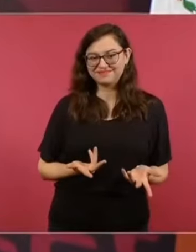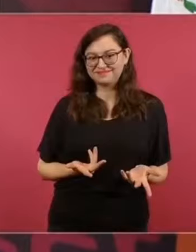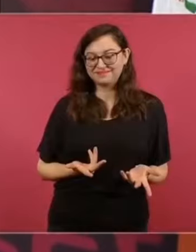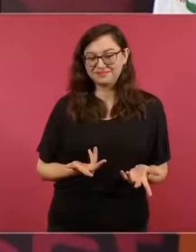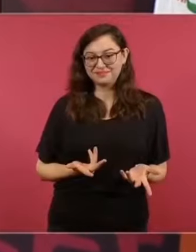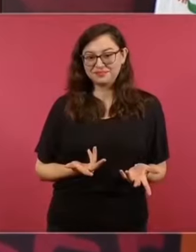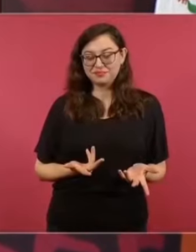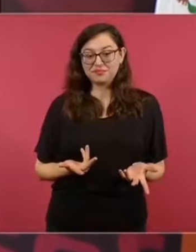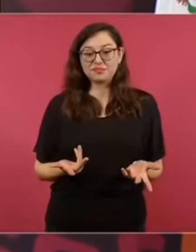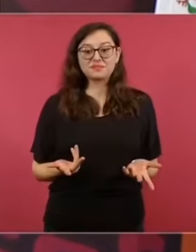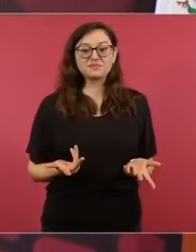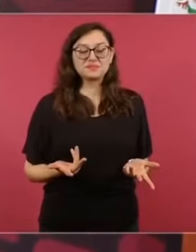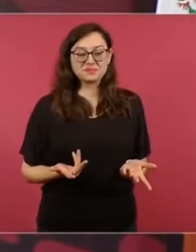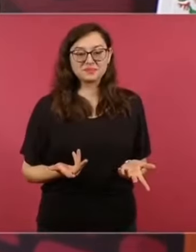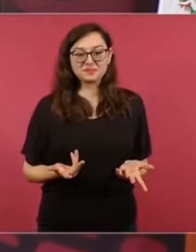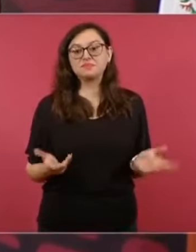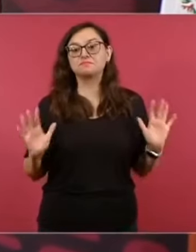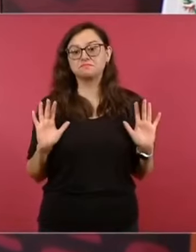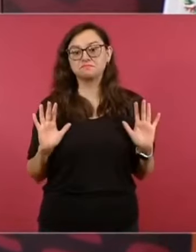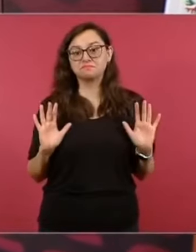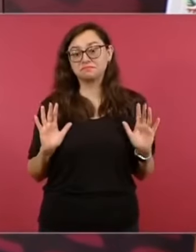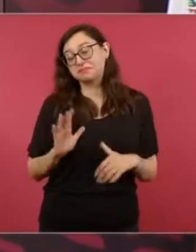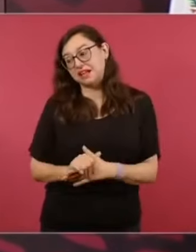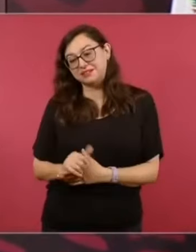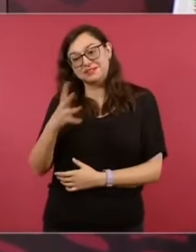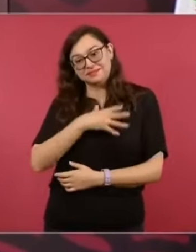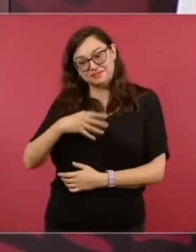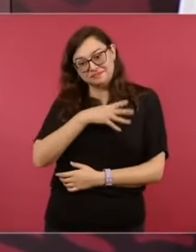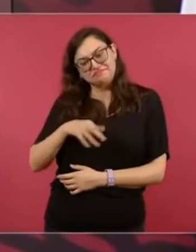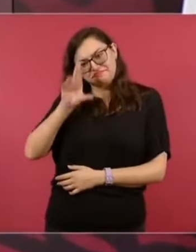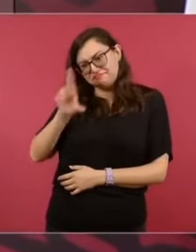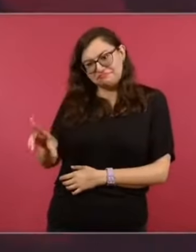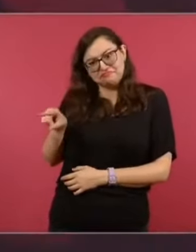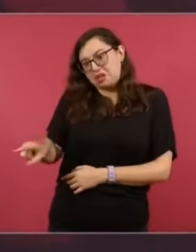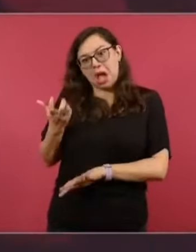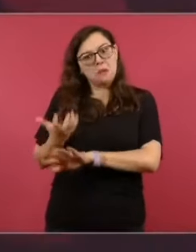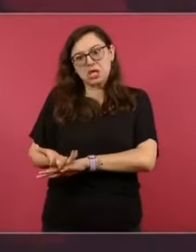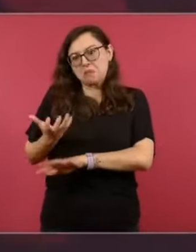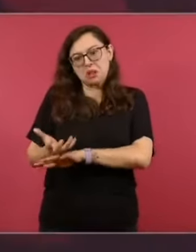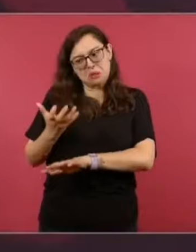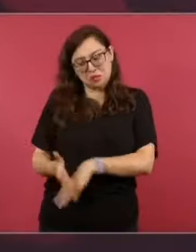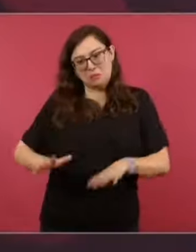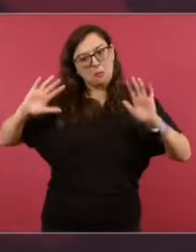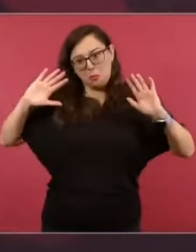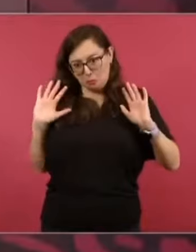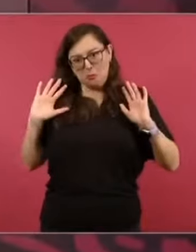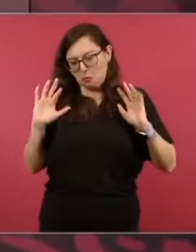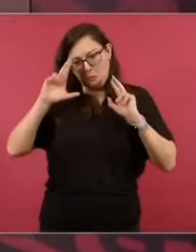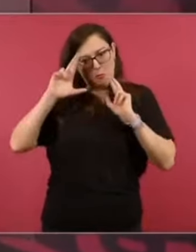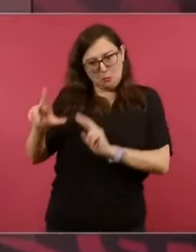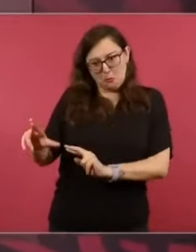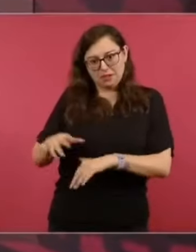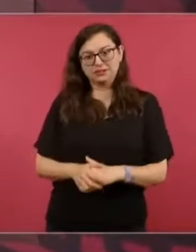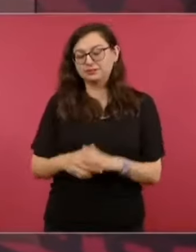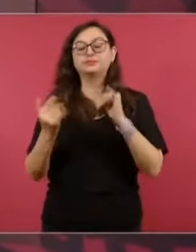este pero con mucho respeto a Jesús y pensamos Como sucede no